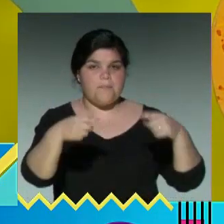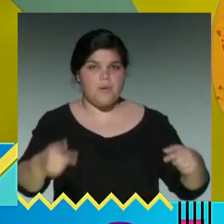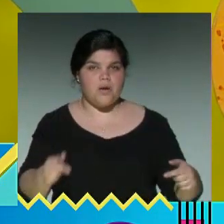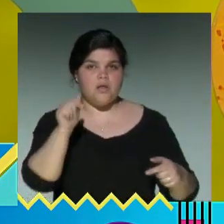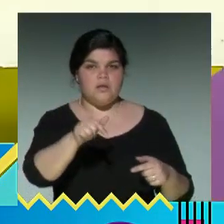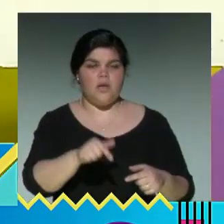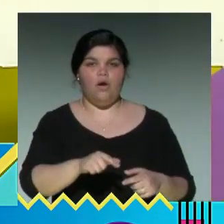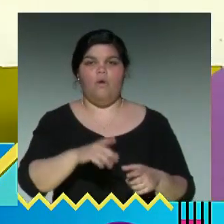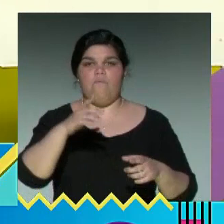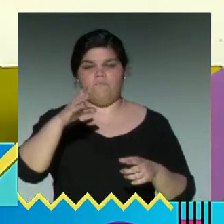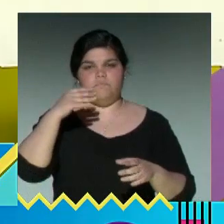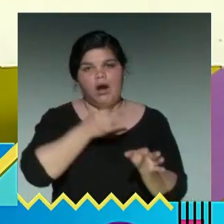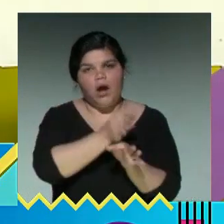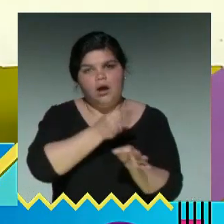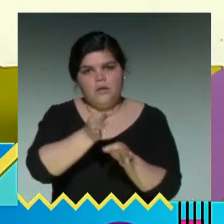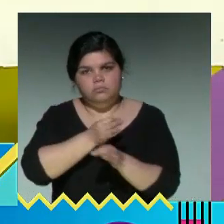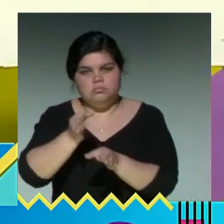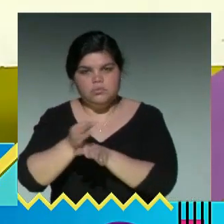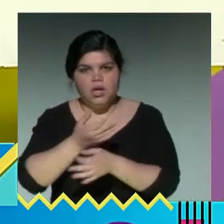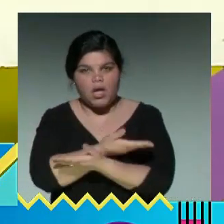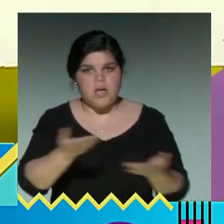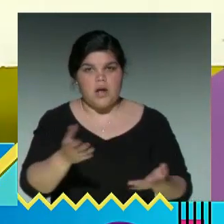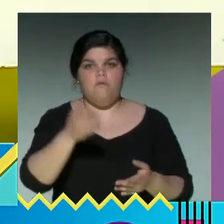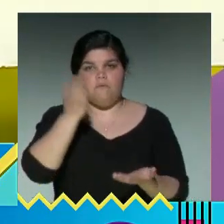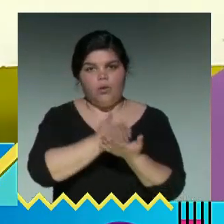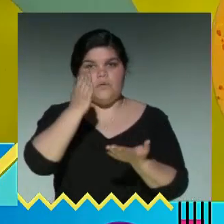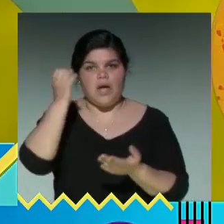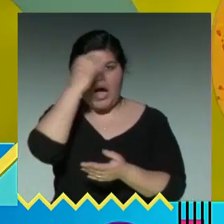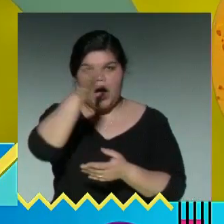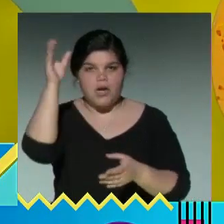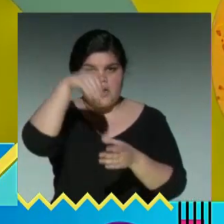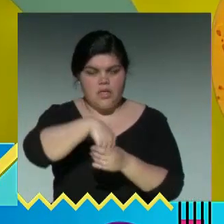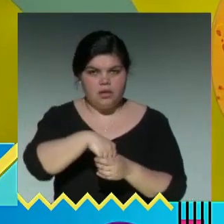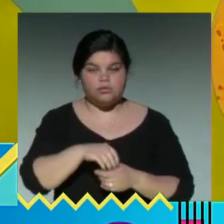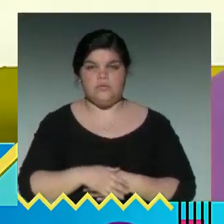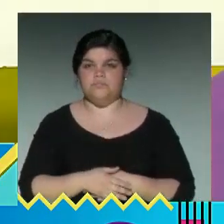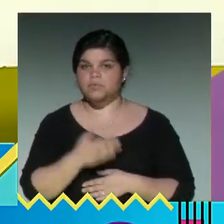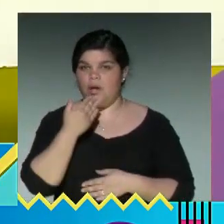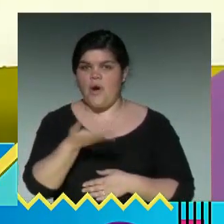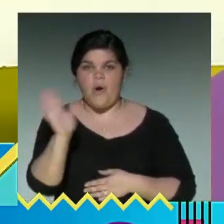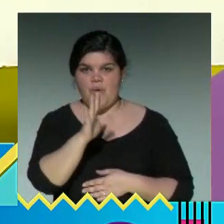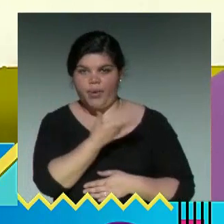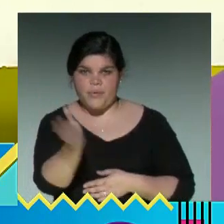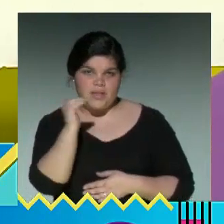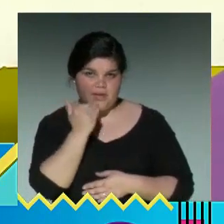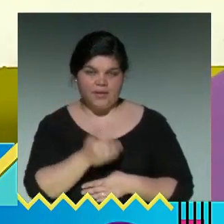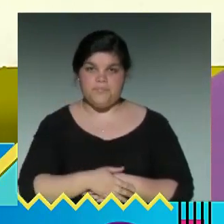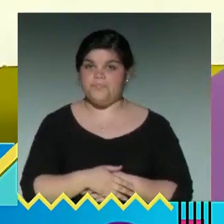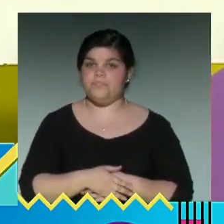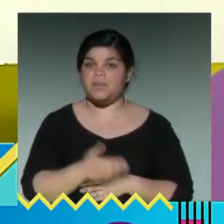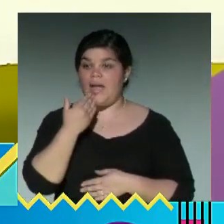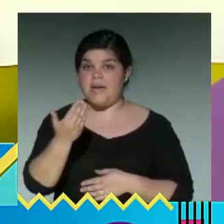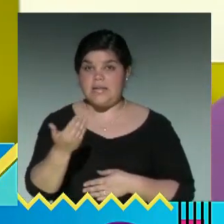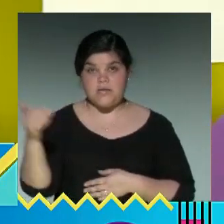Formación General y Extensión Rural de la Facultad de Ciencias Agrarias. Muchas gracias, Guillermo, por estar presente. ¿Qué tal? Buenas tardes. Bien, bueno, muchas gracias por estar acá,